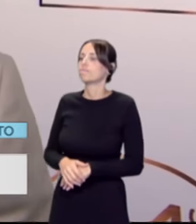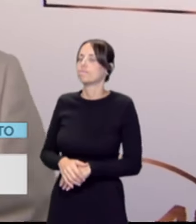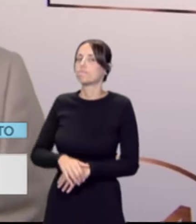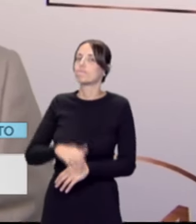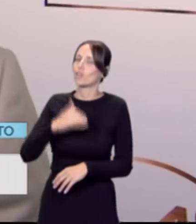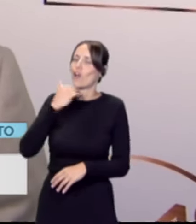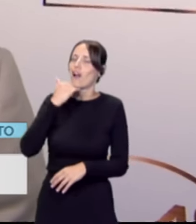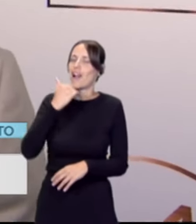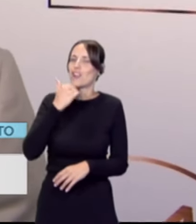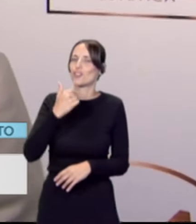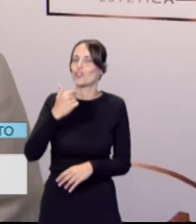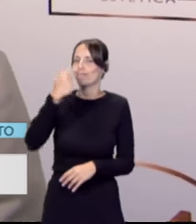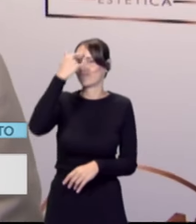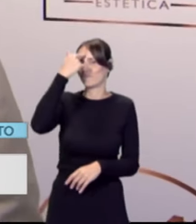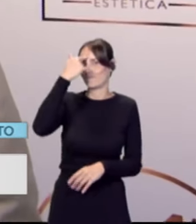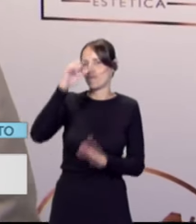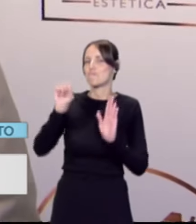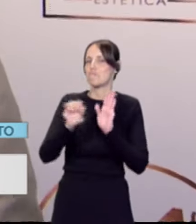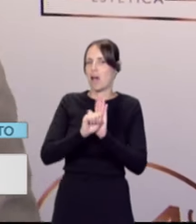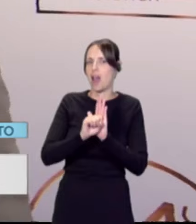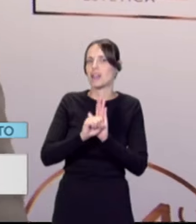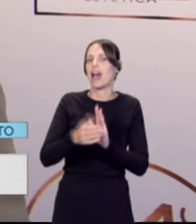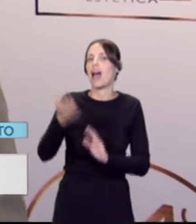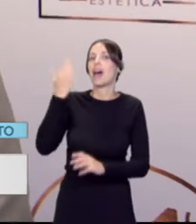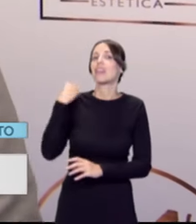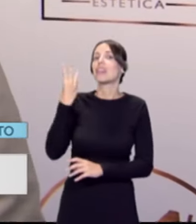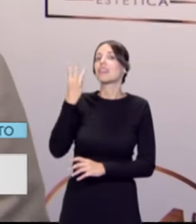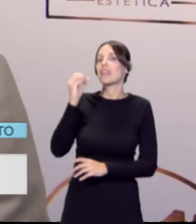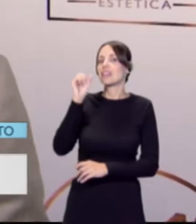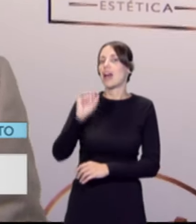¿no? De cuando empecé hace 30 años, la enorme